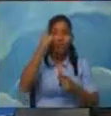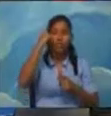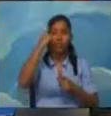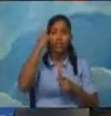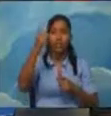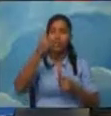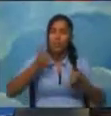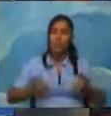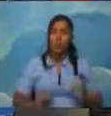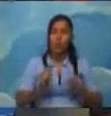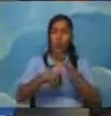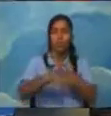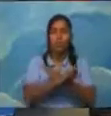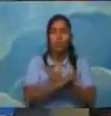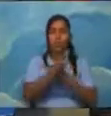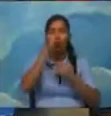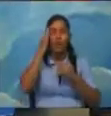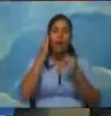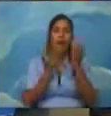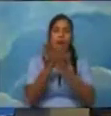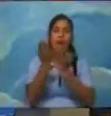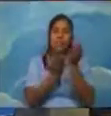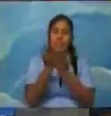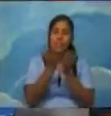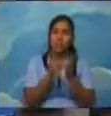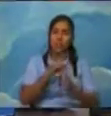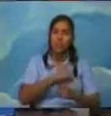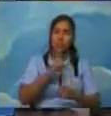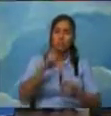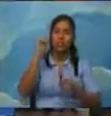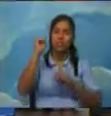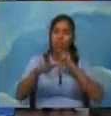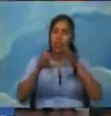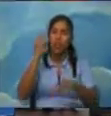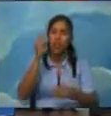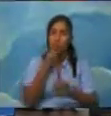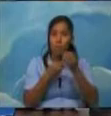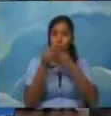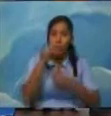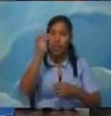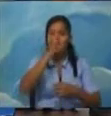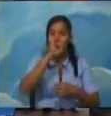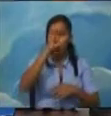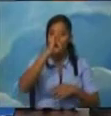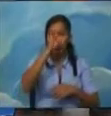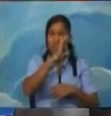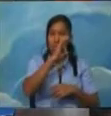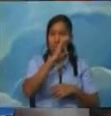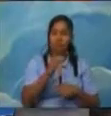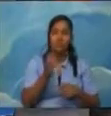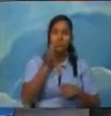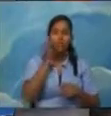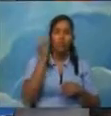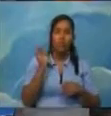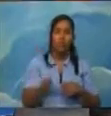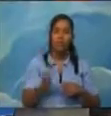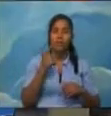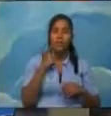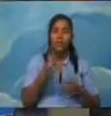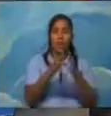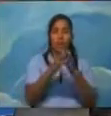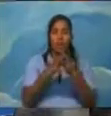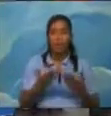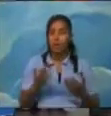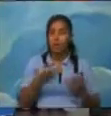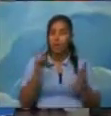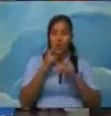fue a servir las algarrobas, echarle la comida a los cochinos, seguramente vino una cochina, la Biblia no lo dice, yo